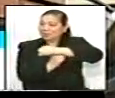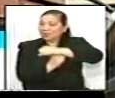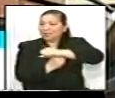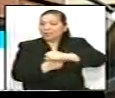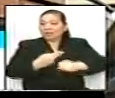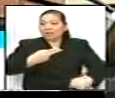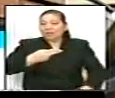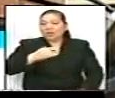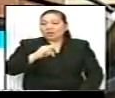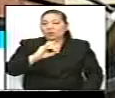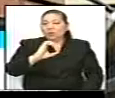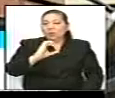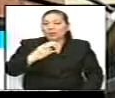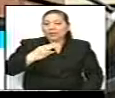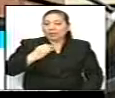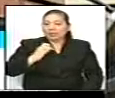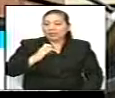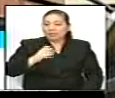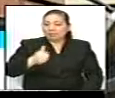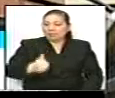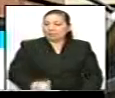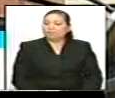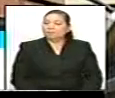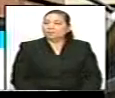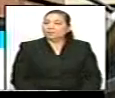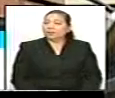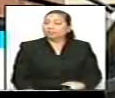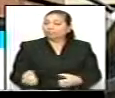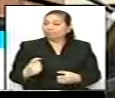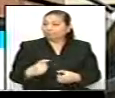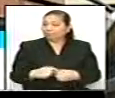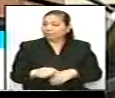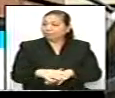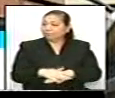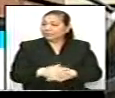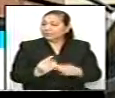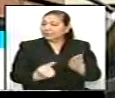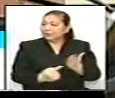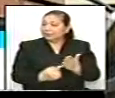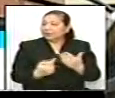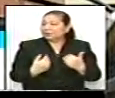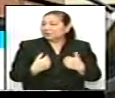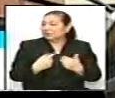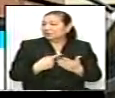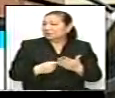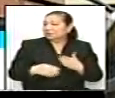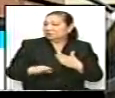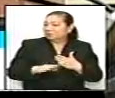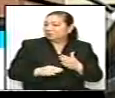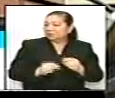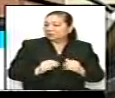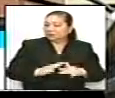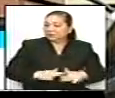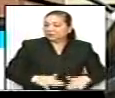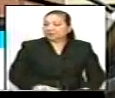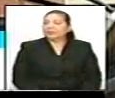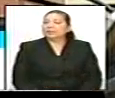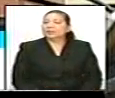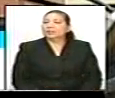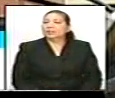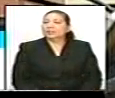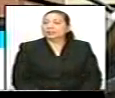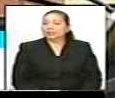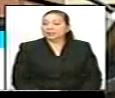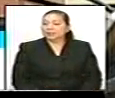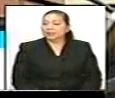nosotros administráramos la faja marginal. En el convenio, la Administración Técnica tenía que sanear los terrenos y nosotros